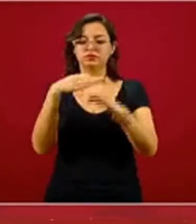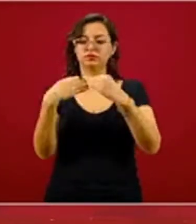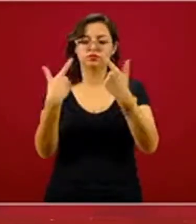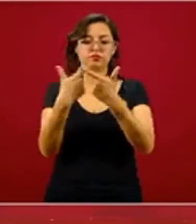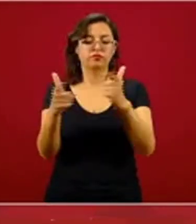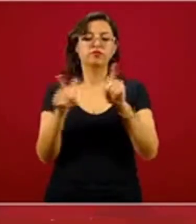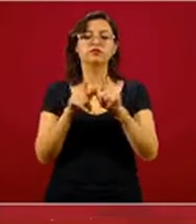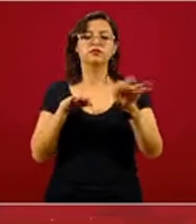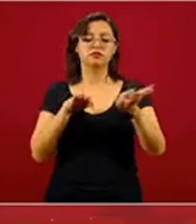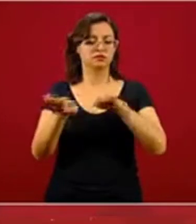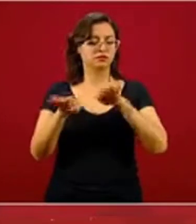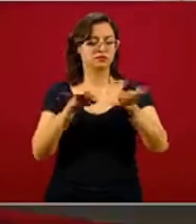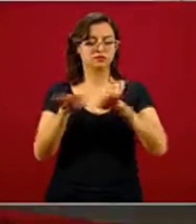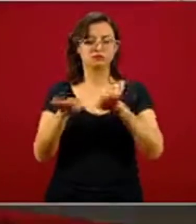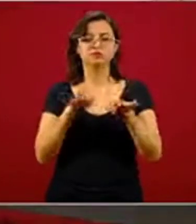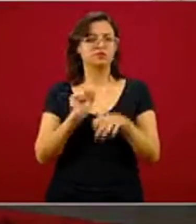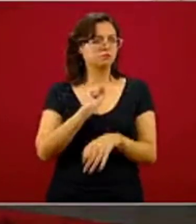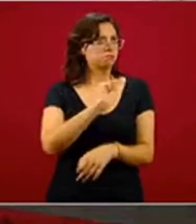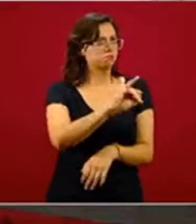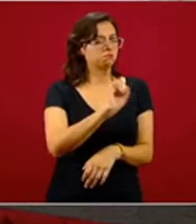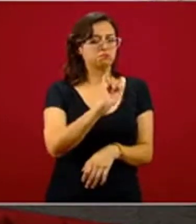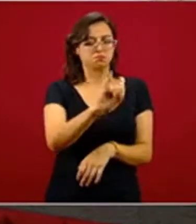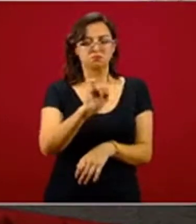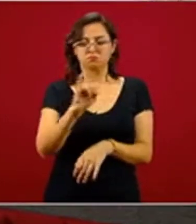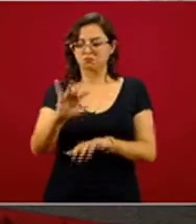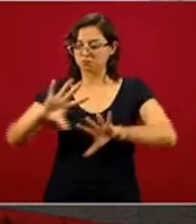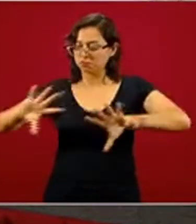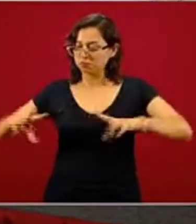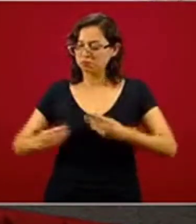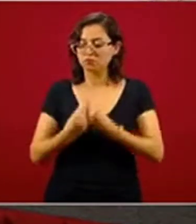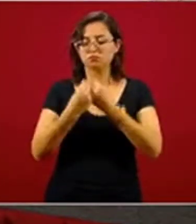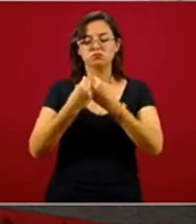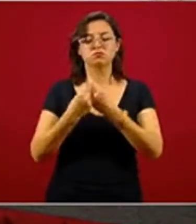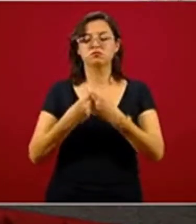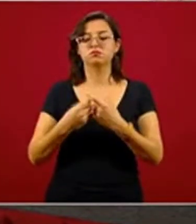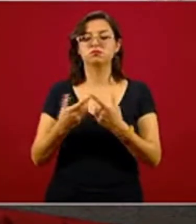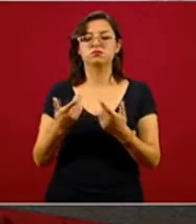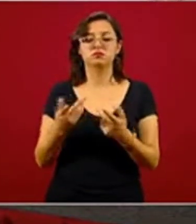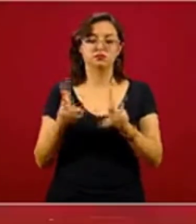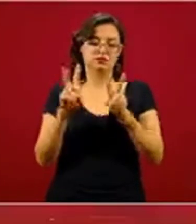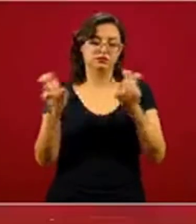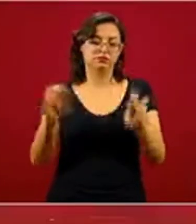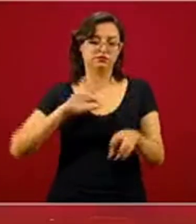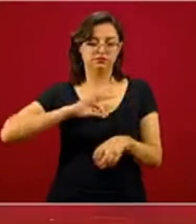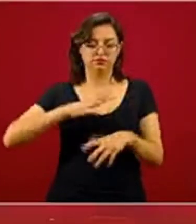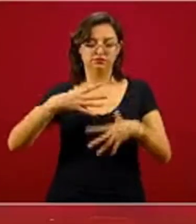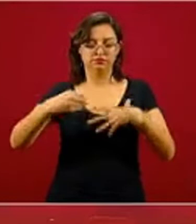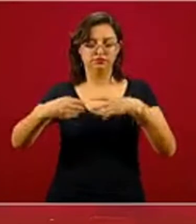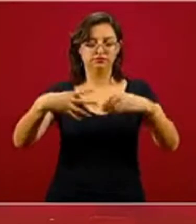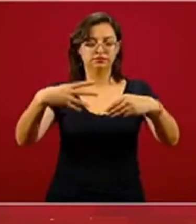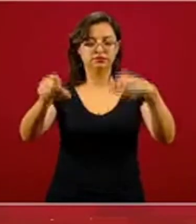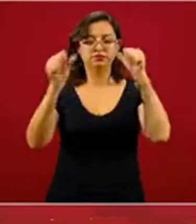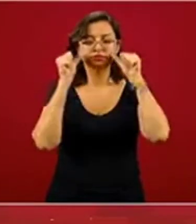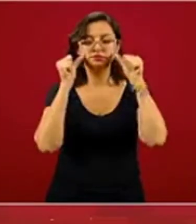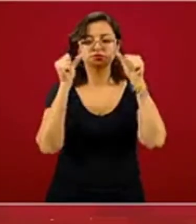estamos participando en la respuesta, en coordinar la respuesta al COVID. Como